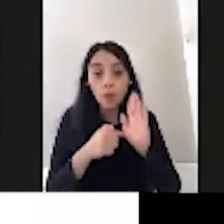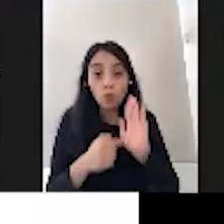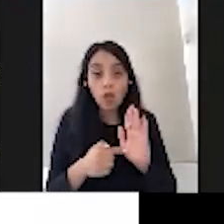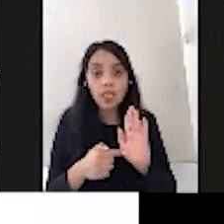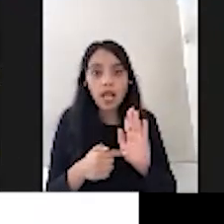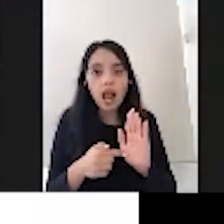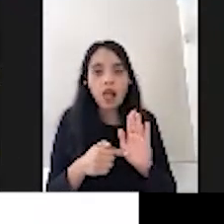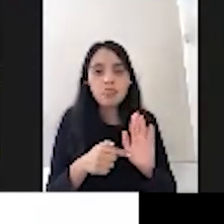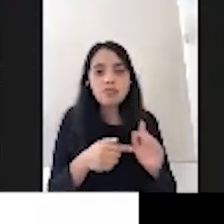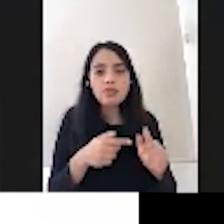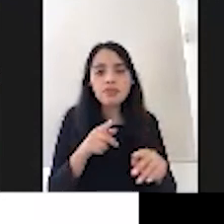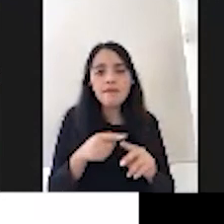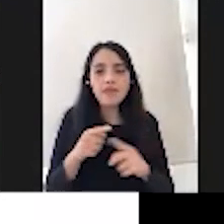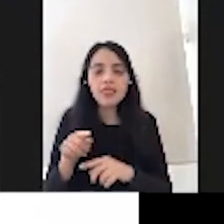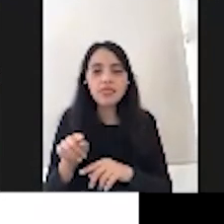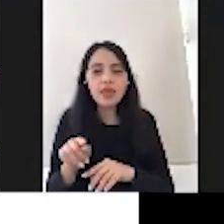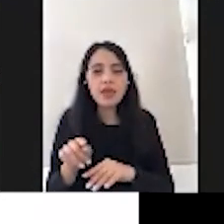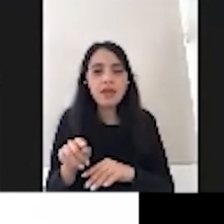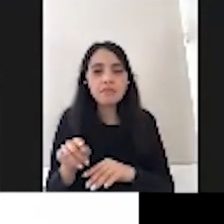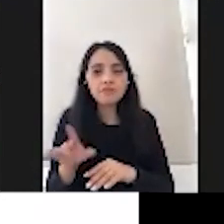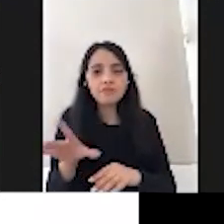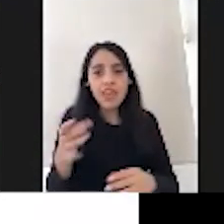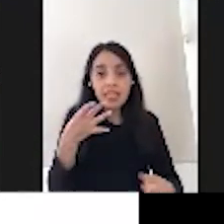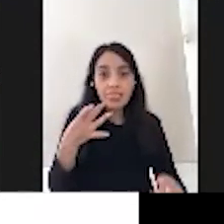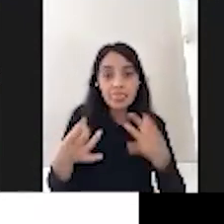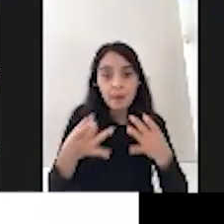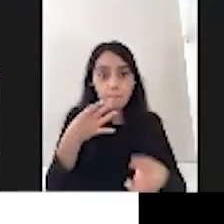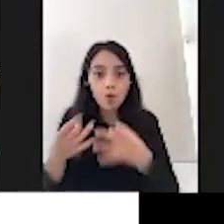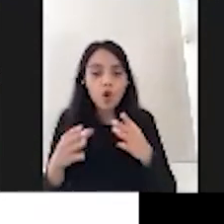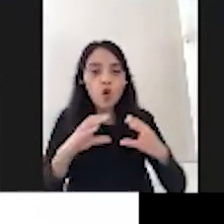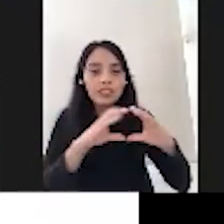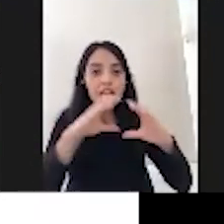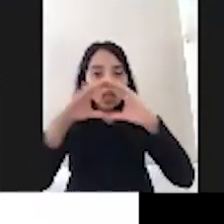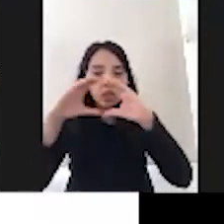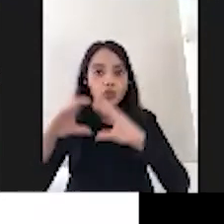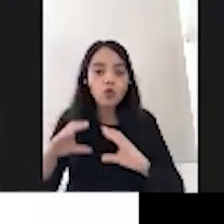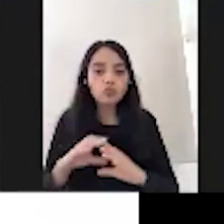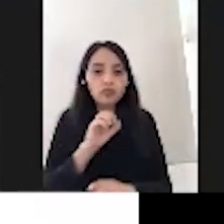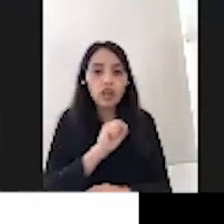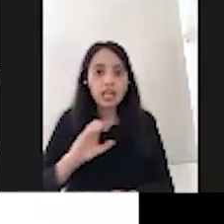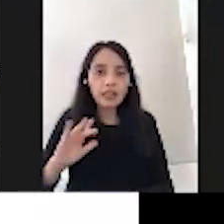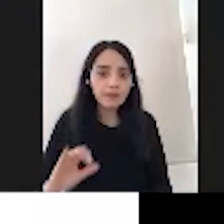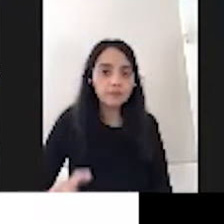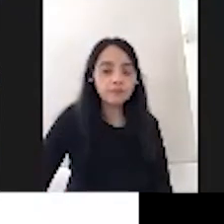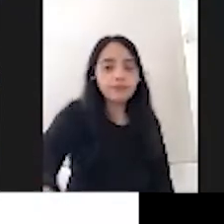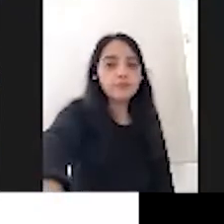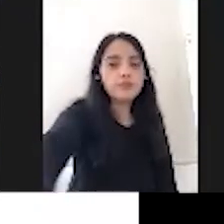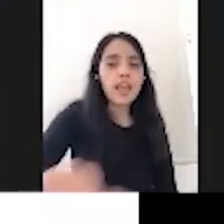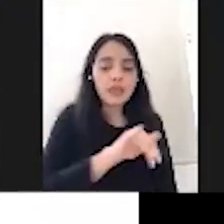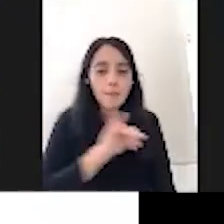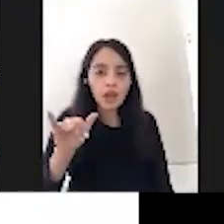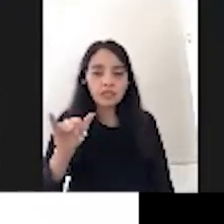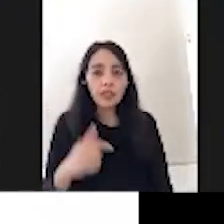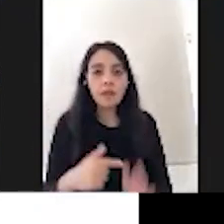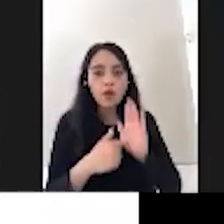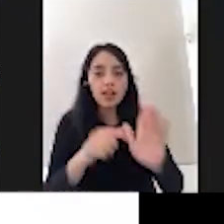estímulos, aquí círculos con letras, y luego borra esta imagen y le presenta una letra sola